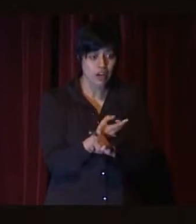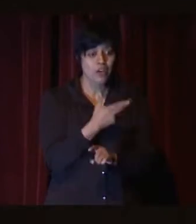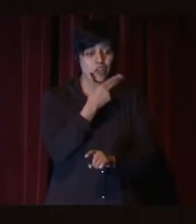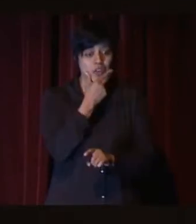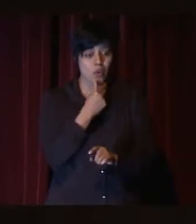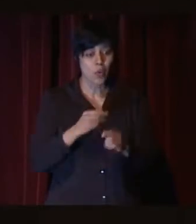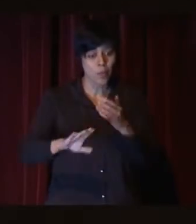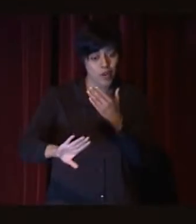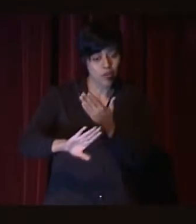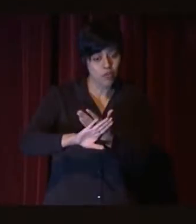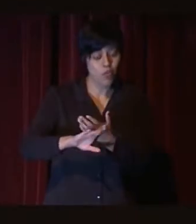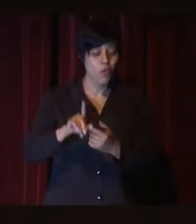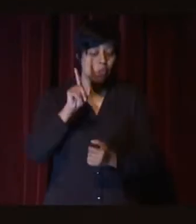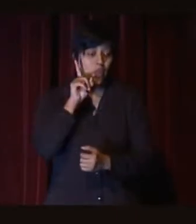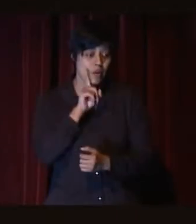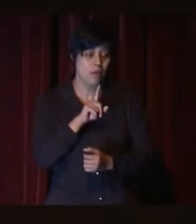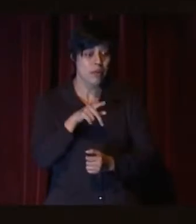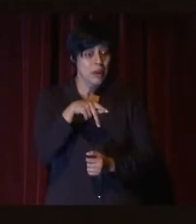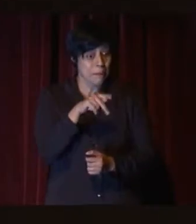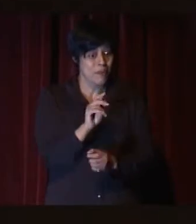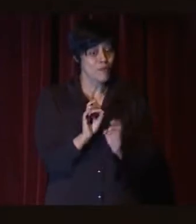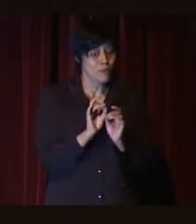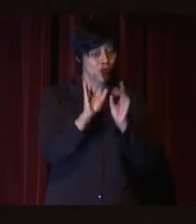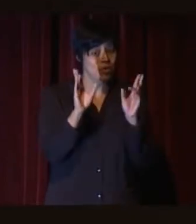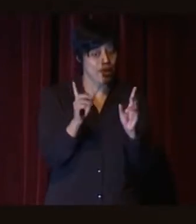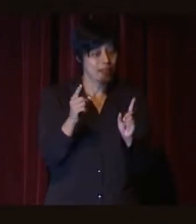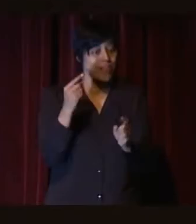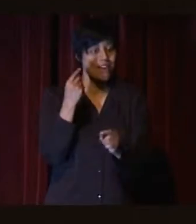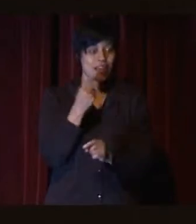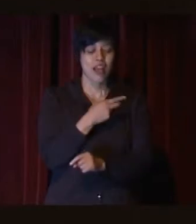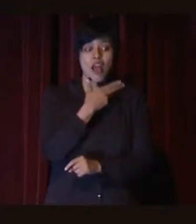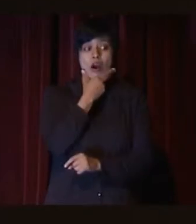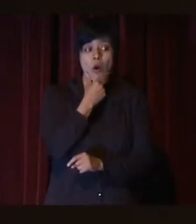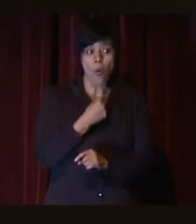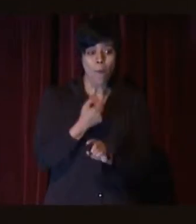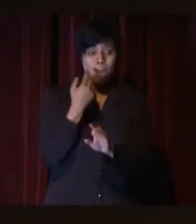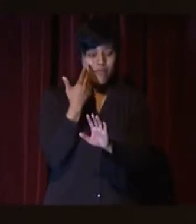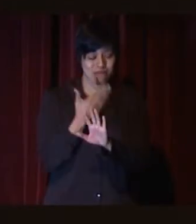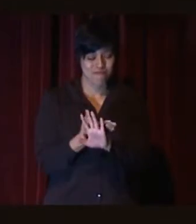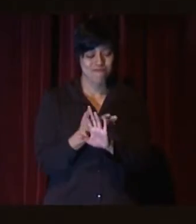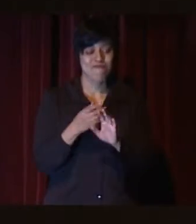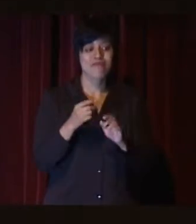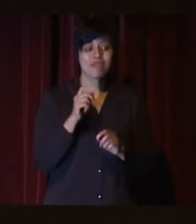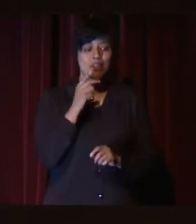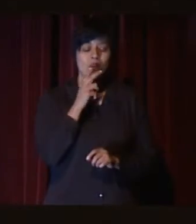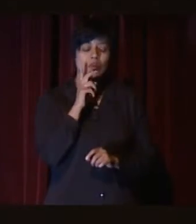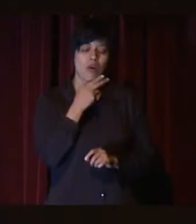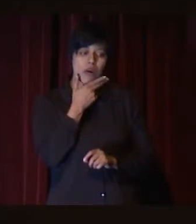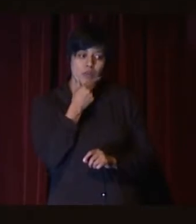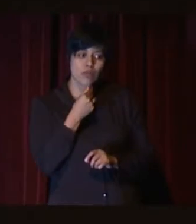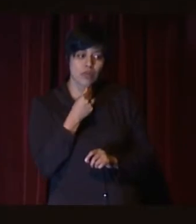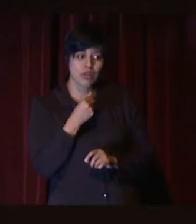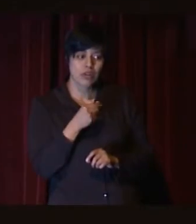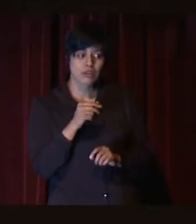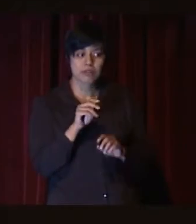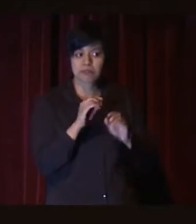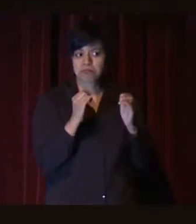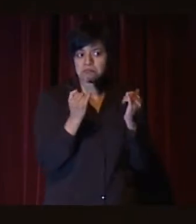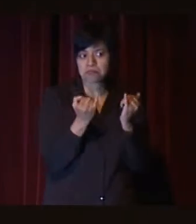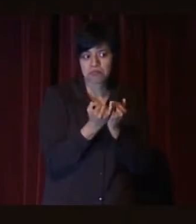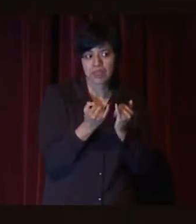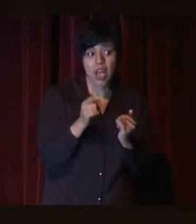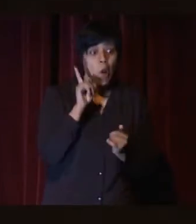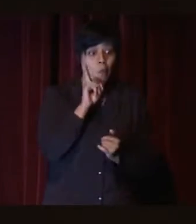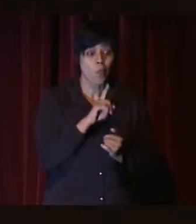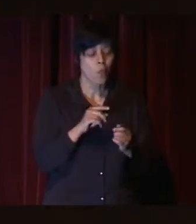embargo también se puede dar de hombre a hombre de mujer a mujer de mujer a hombre ya final de cuentas de personas personal y los victimarios